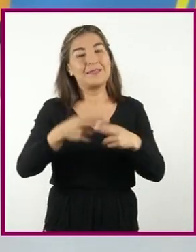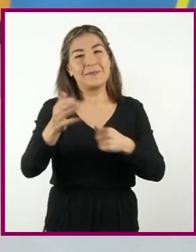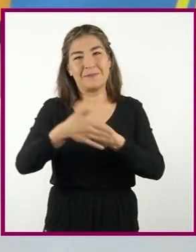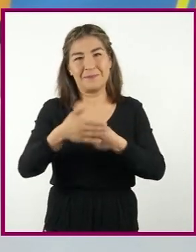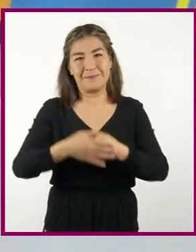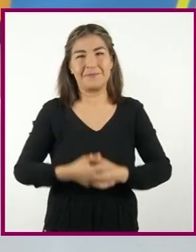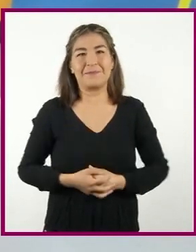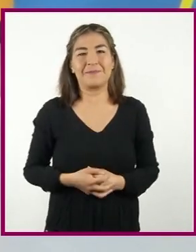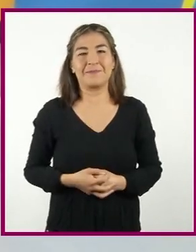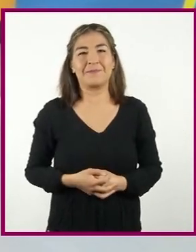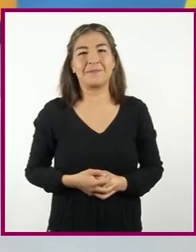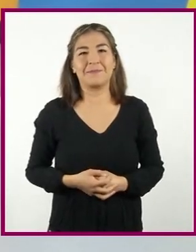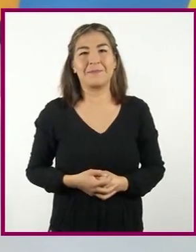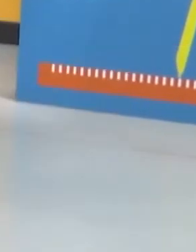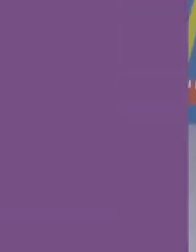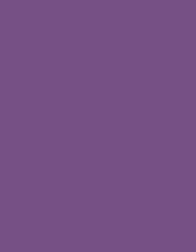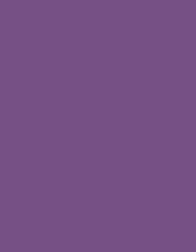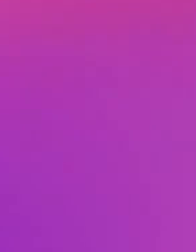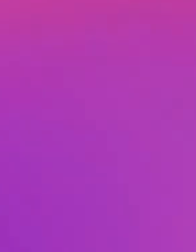Hasta la próxima.